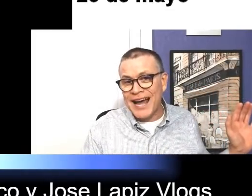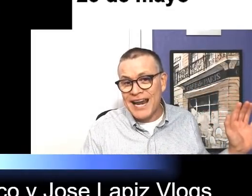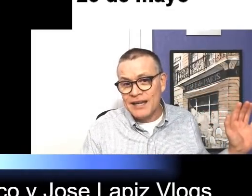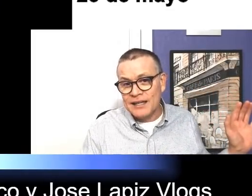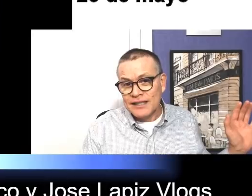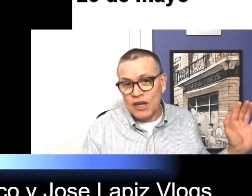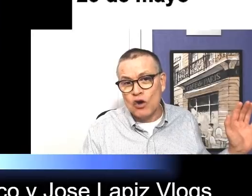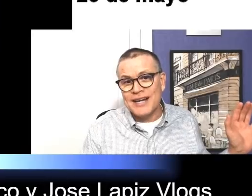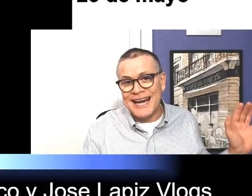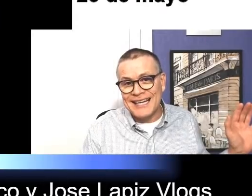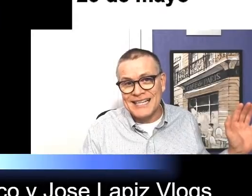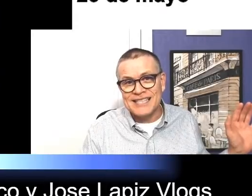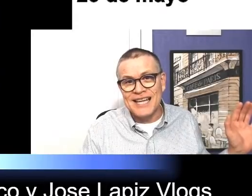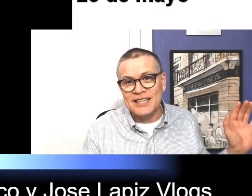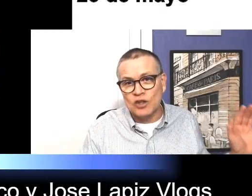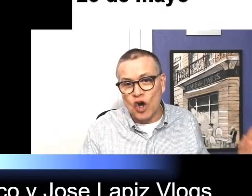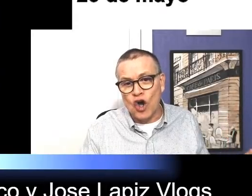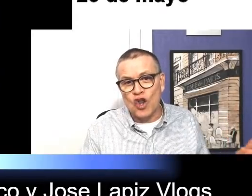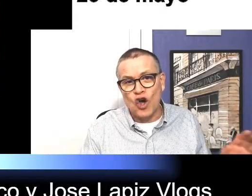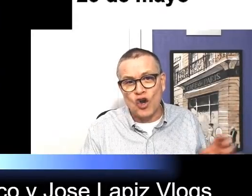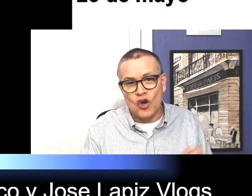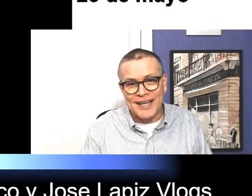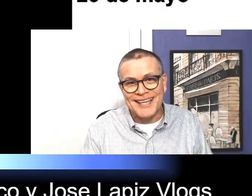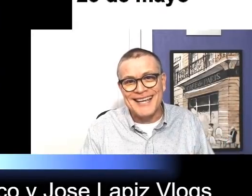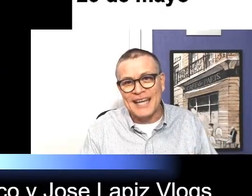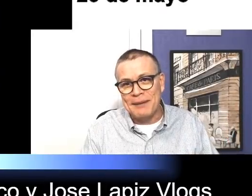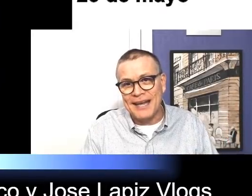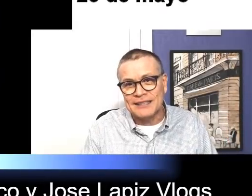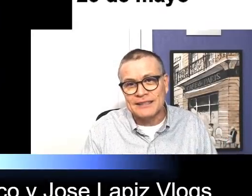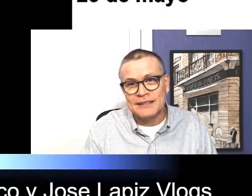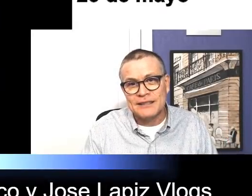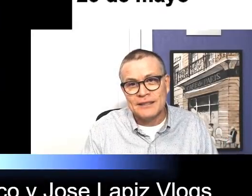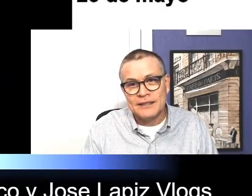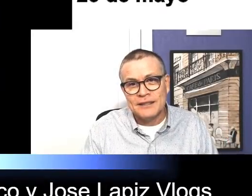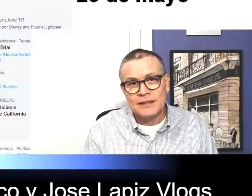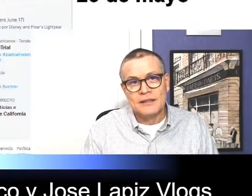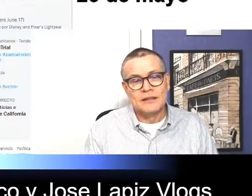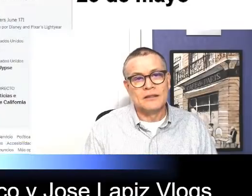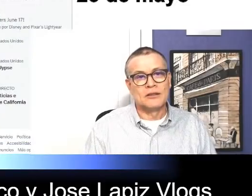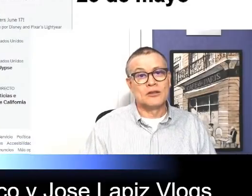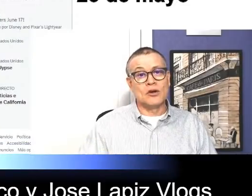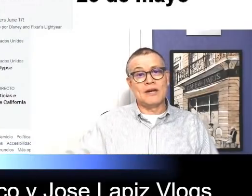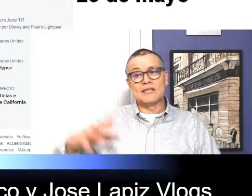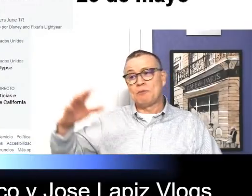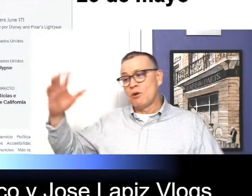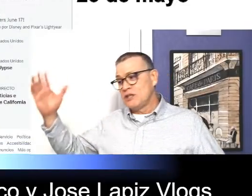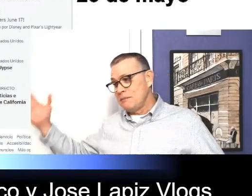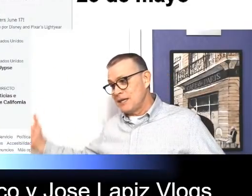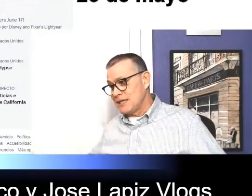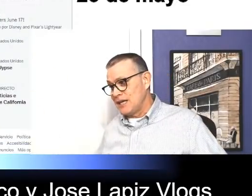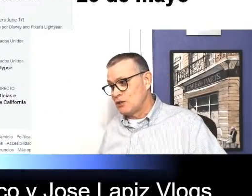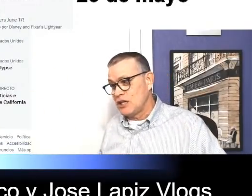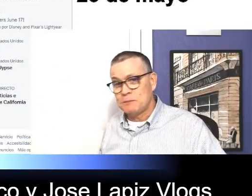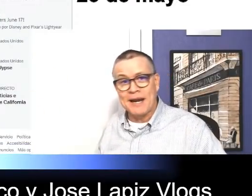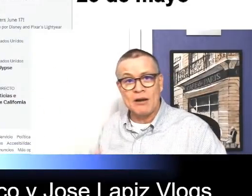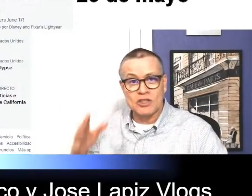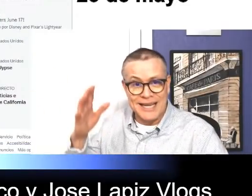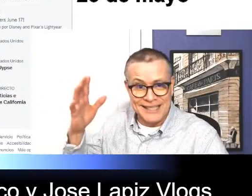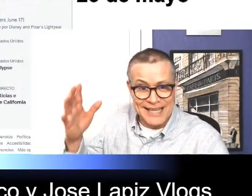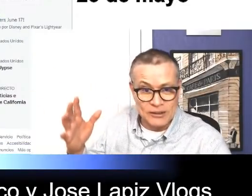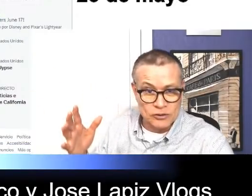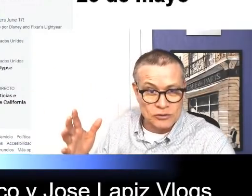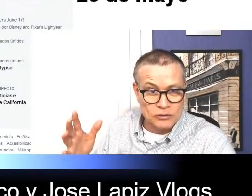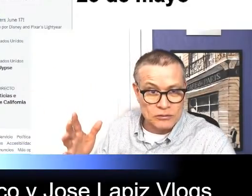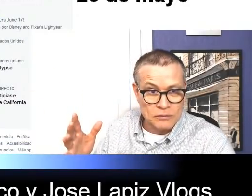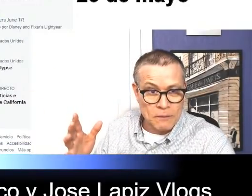electoral que organice todo lo que tiene que ver con las próximas elecciones para los